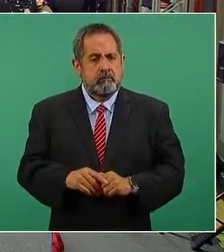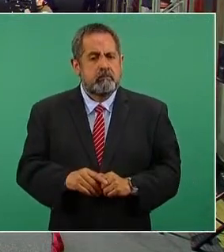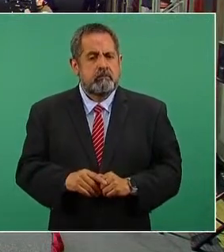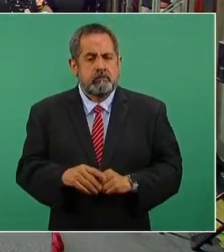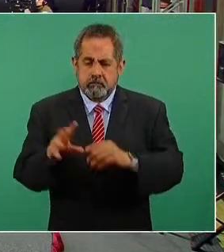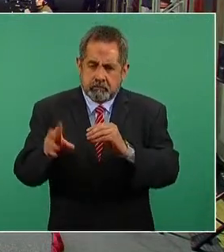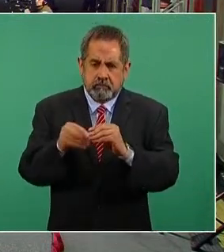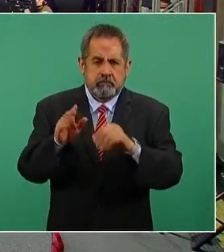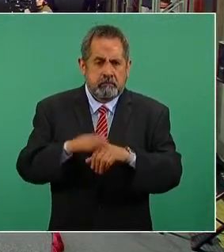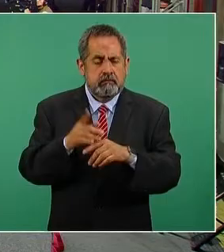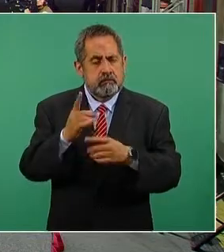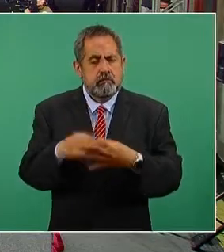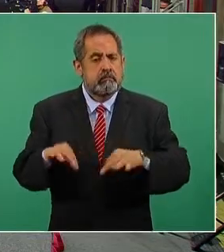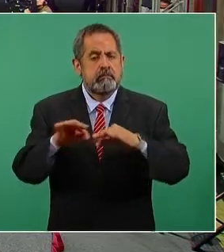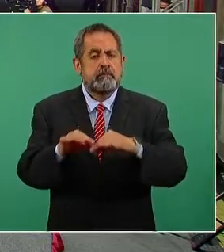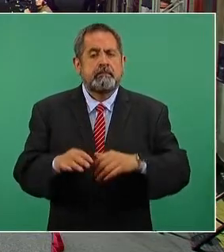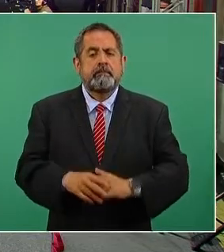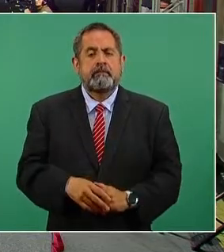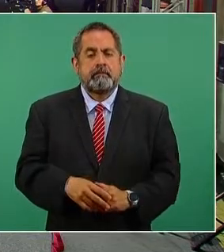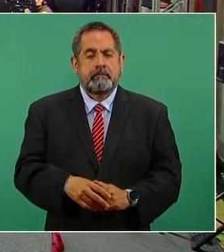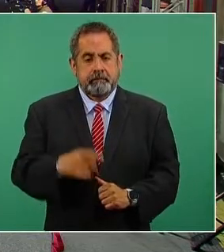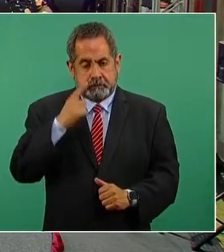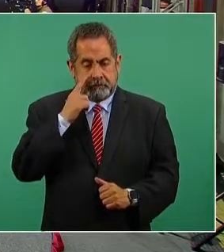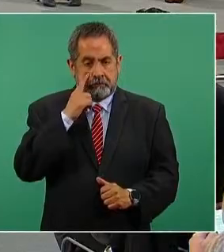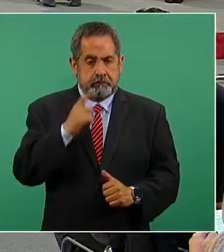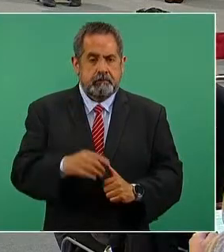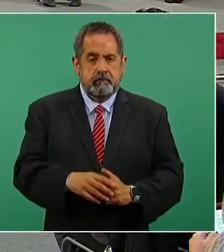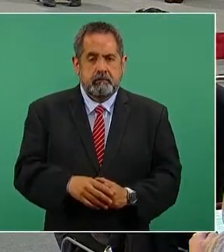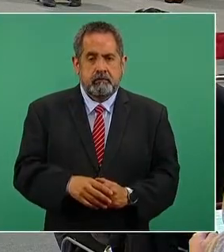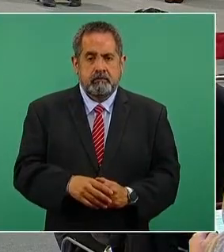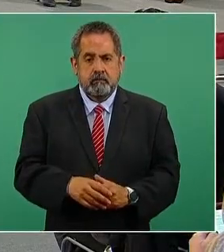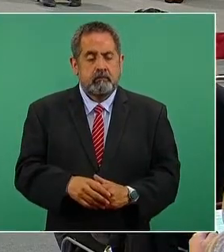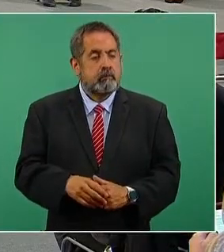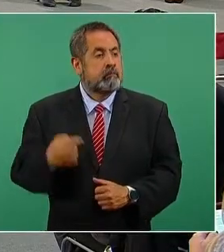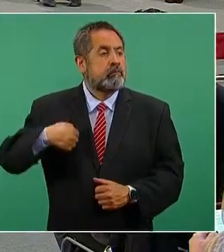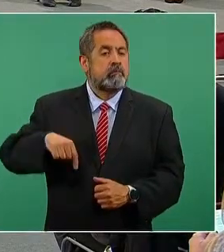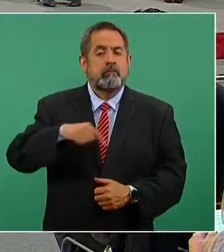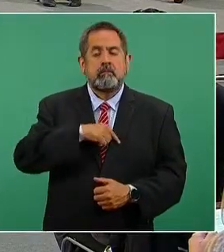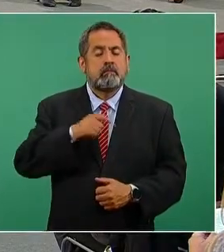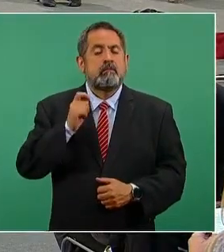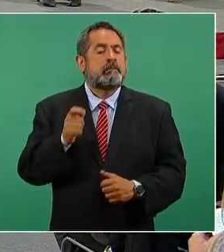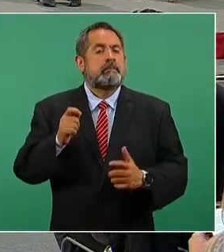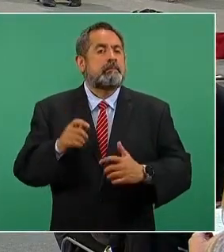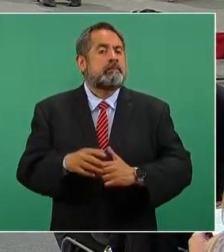añadir algo que es importante. Miren, nosotros estamos